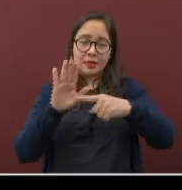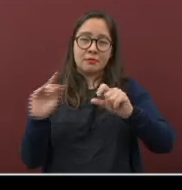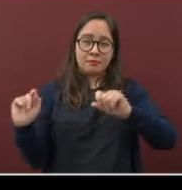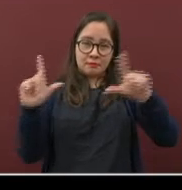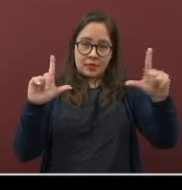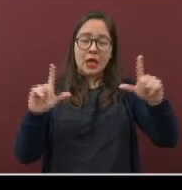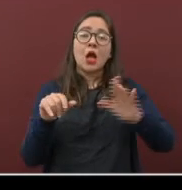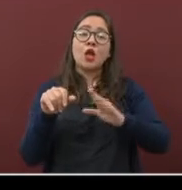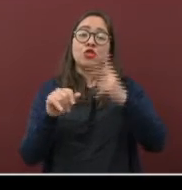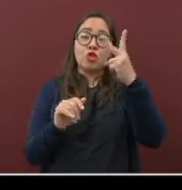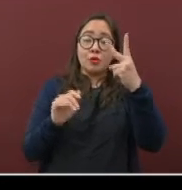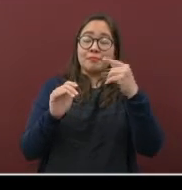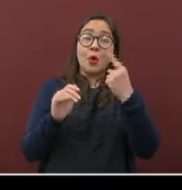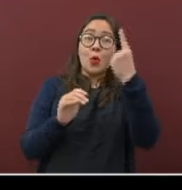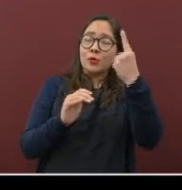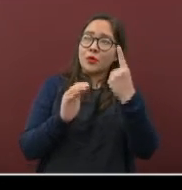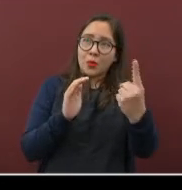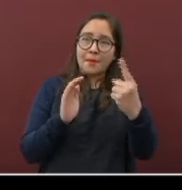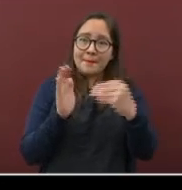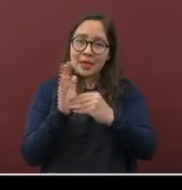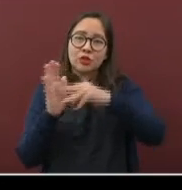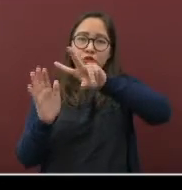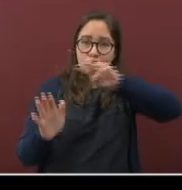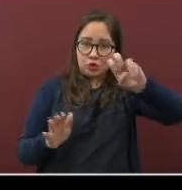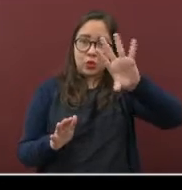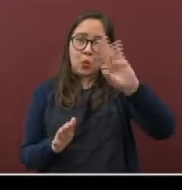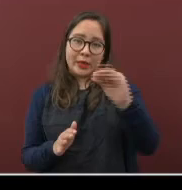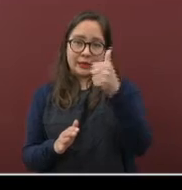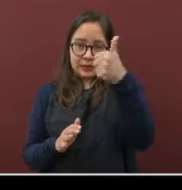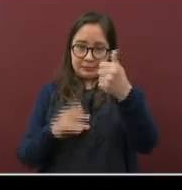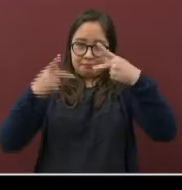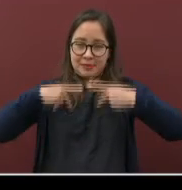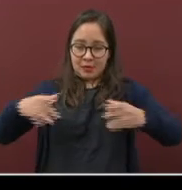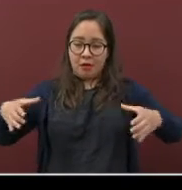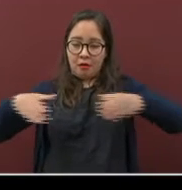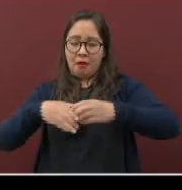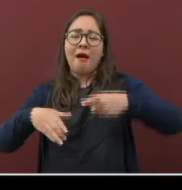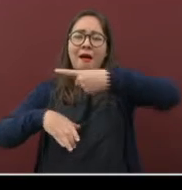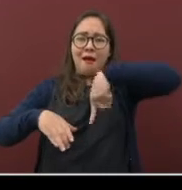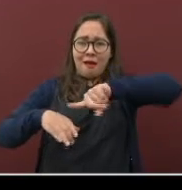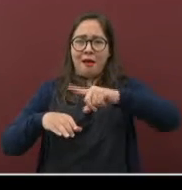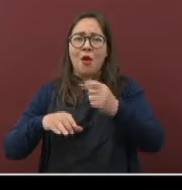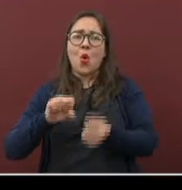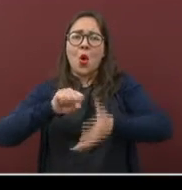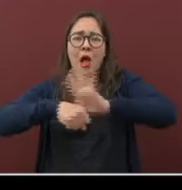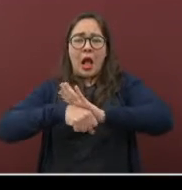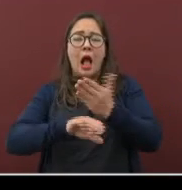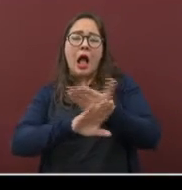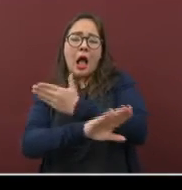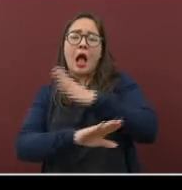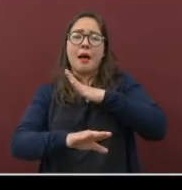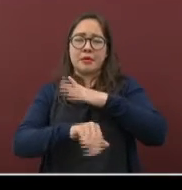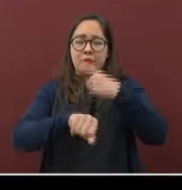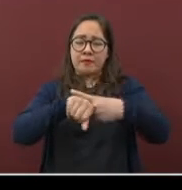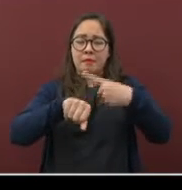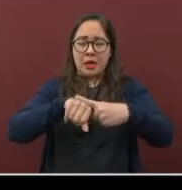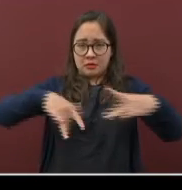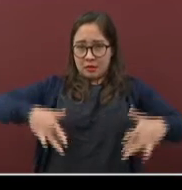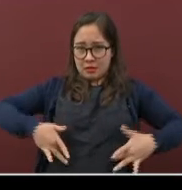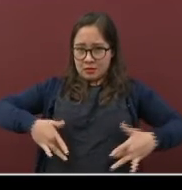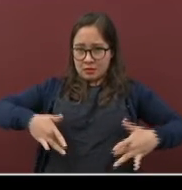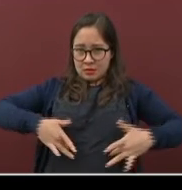los 1.246 enfermos que documentaron tener insuficiencia renal crónica el